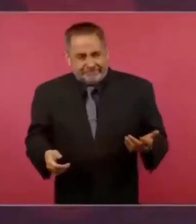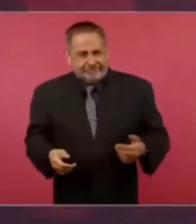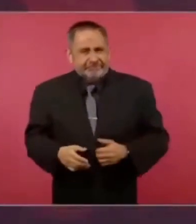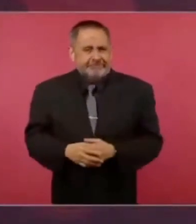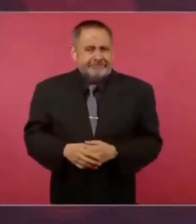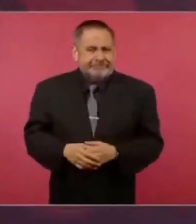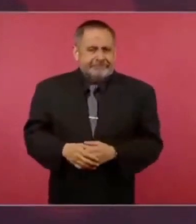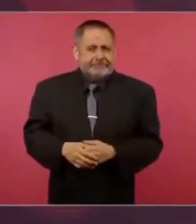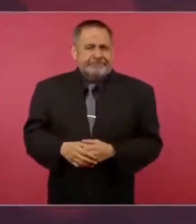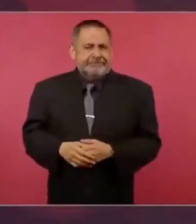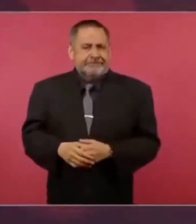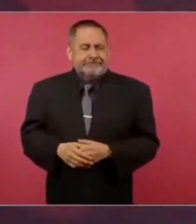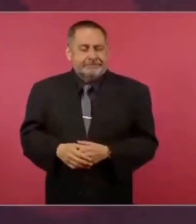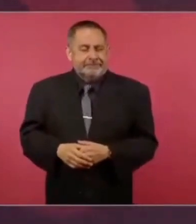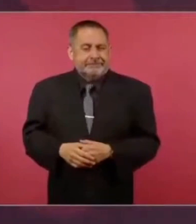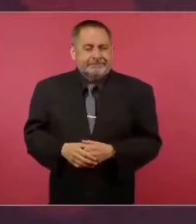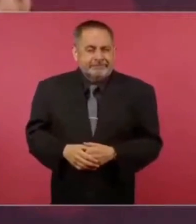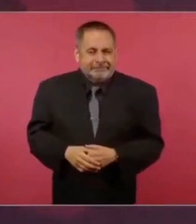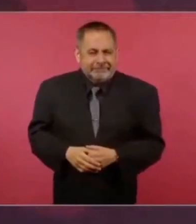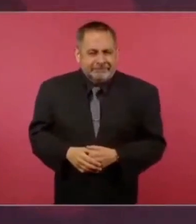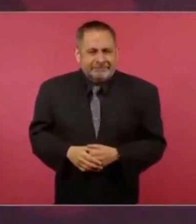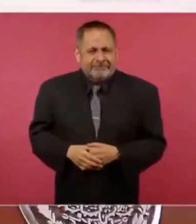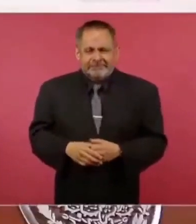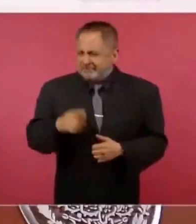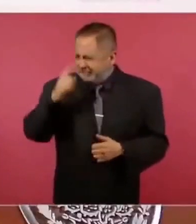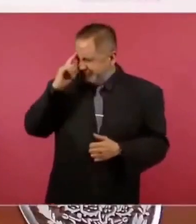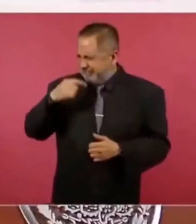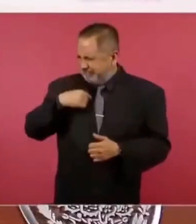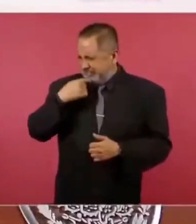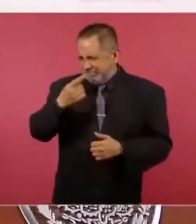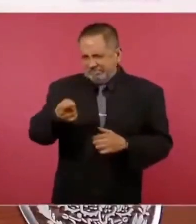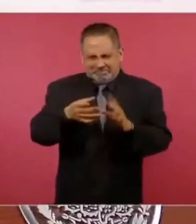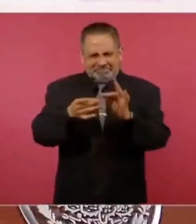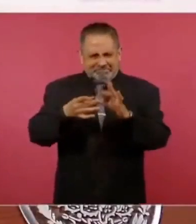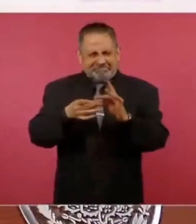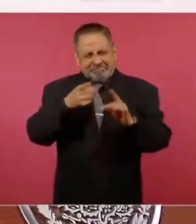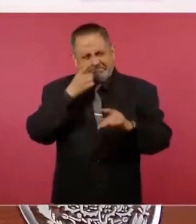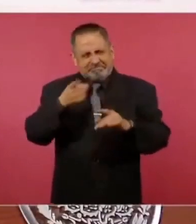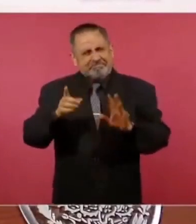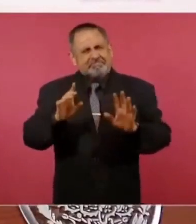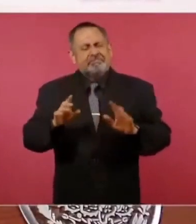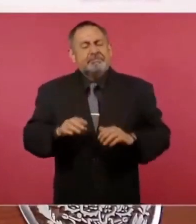Me platicaba, yo creo que se los comenté,